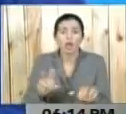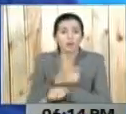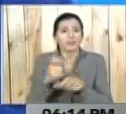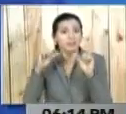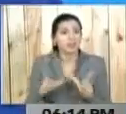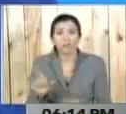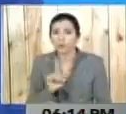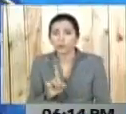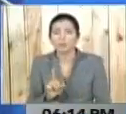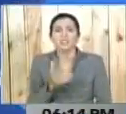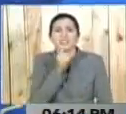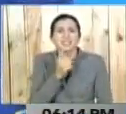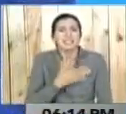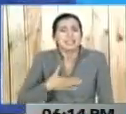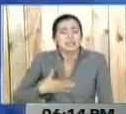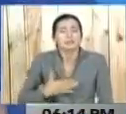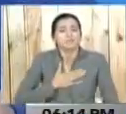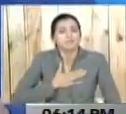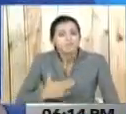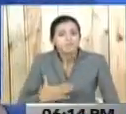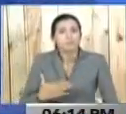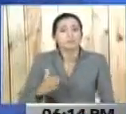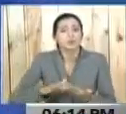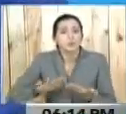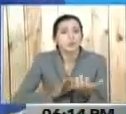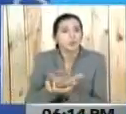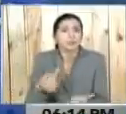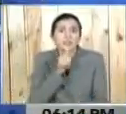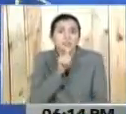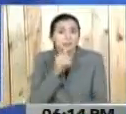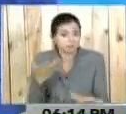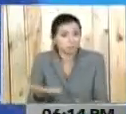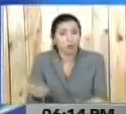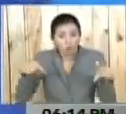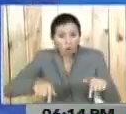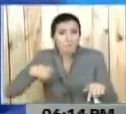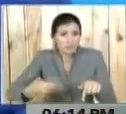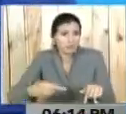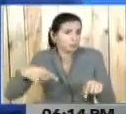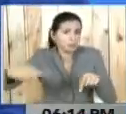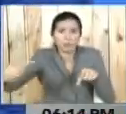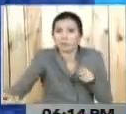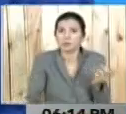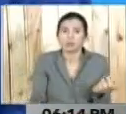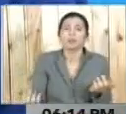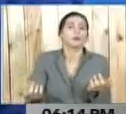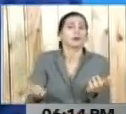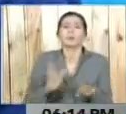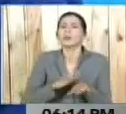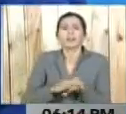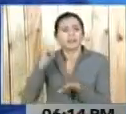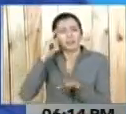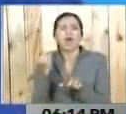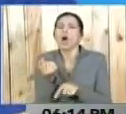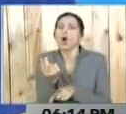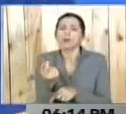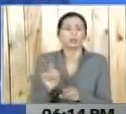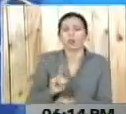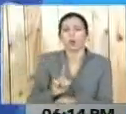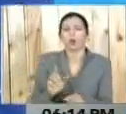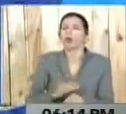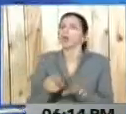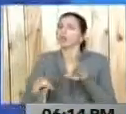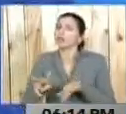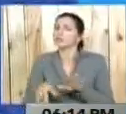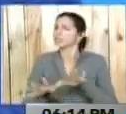Si hay una voluntad para resolver cualquier impasse que pueda haber en el marco del diálogo, lo podemos resolver hoy, mañana, pasado. Es decir, ¿por qué la fecha no fue el 11, no fue el 12,